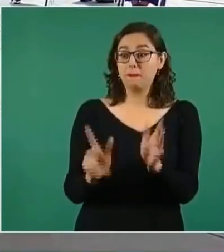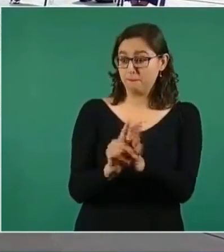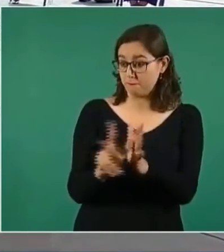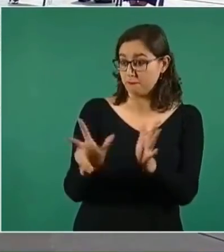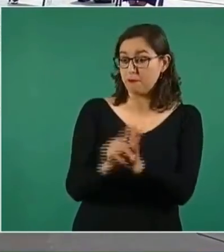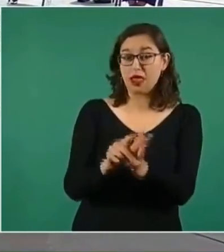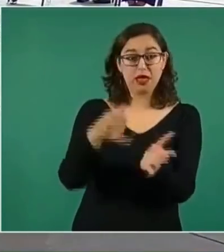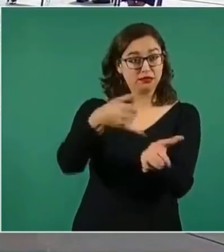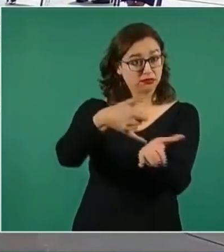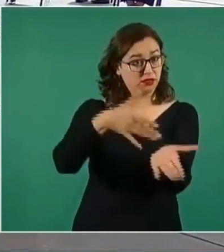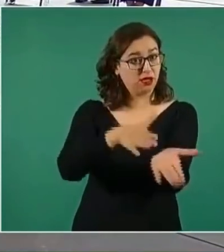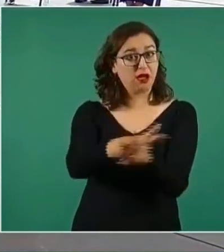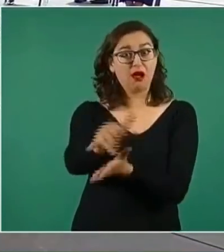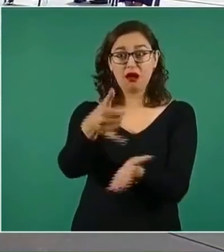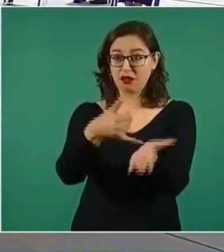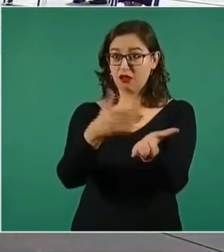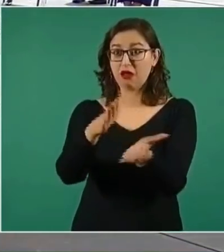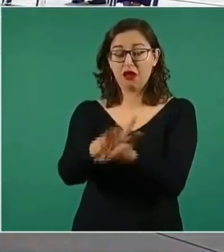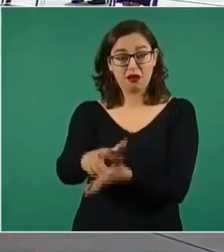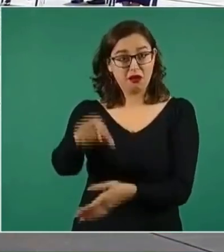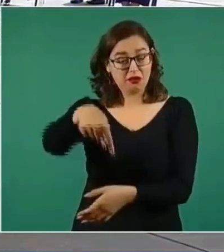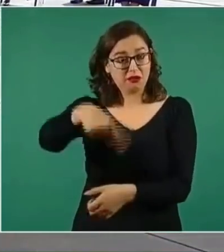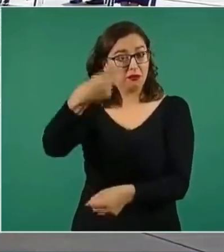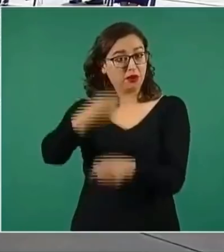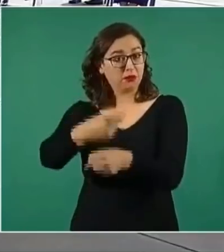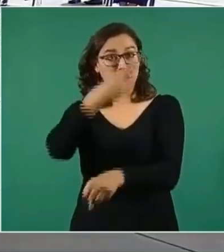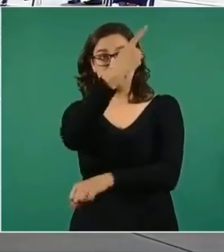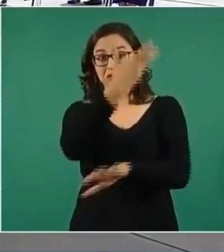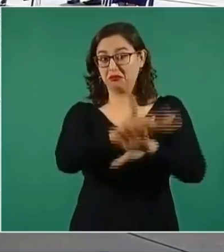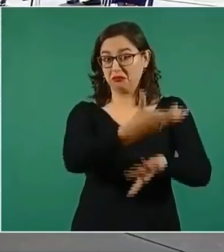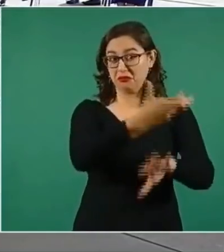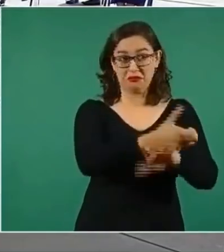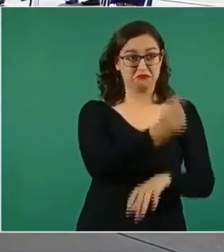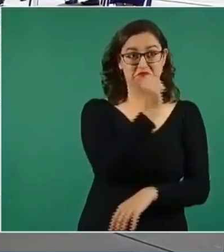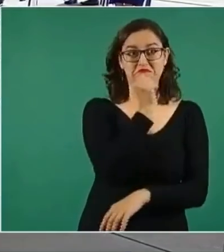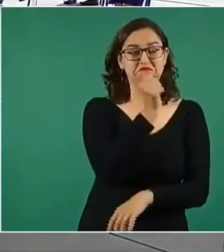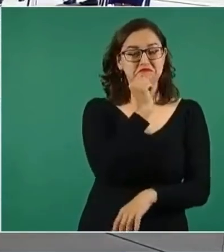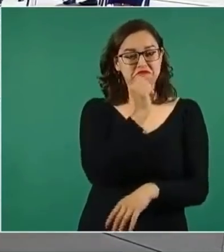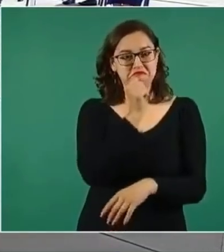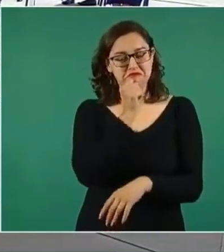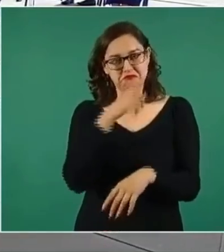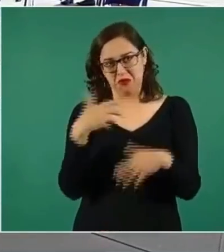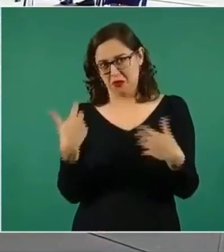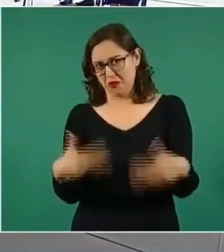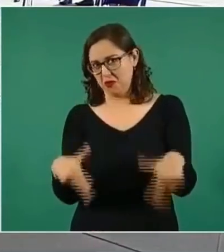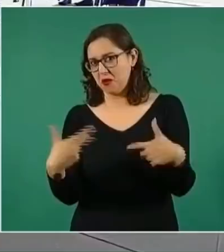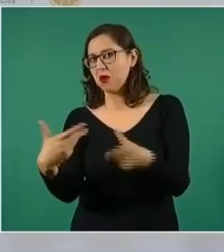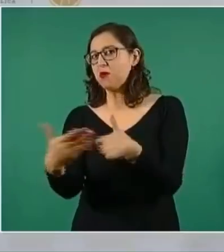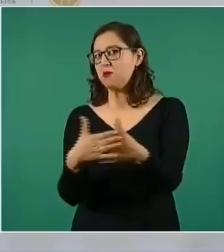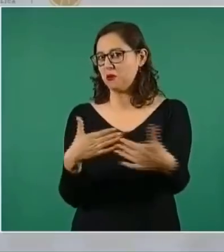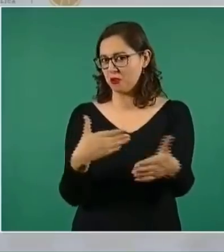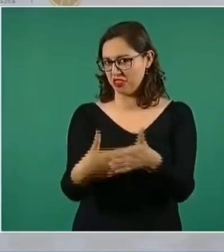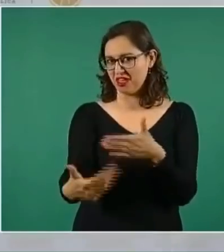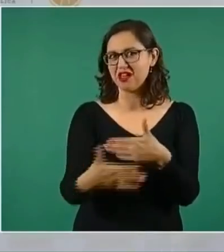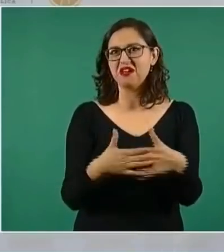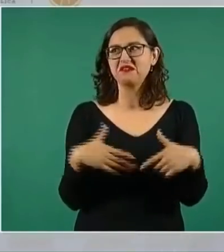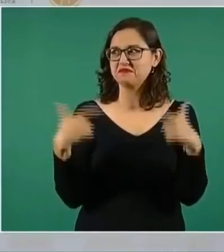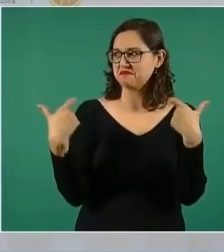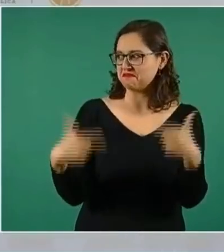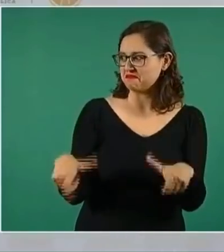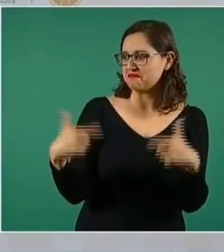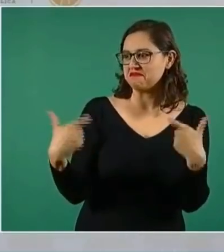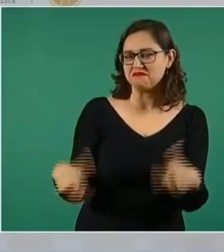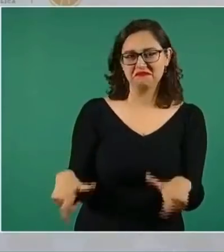antes que en Estados Unidos y que se registró un auge económico,